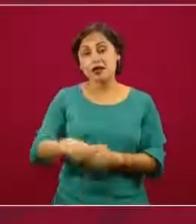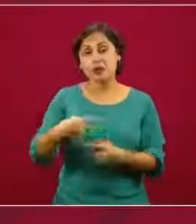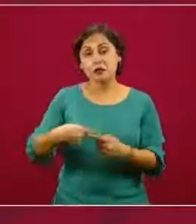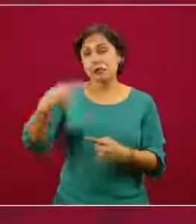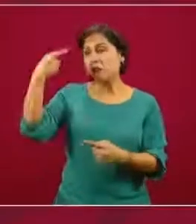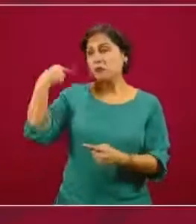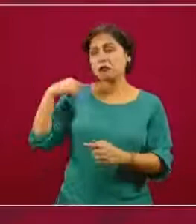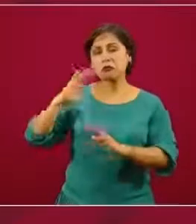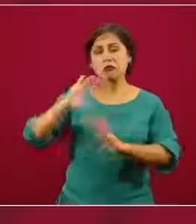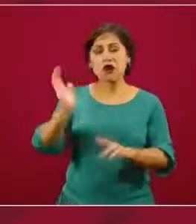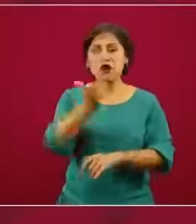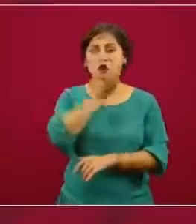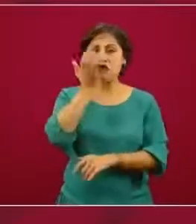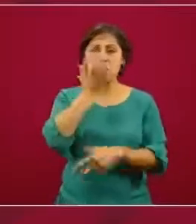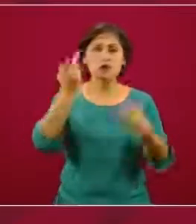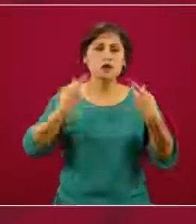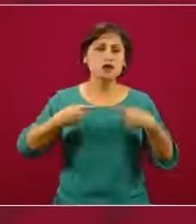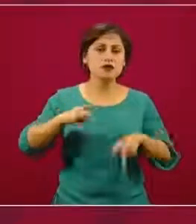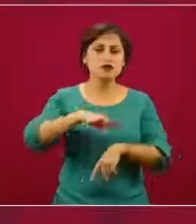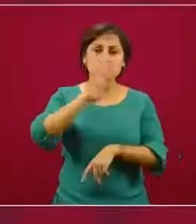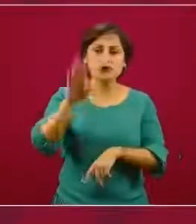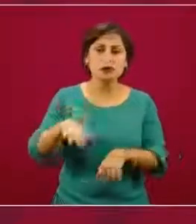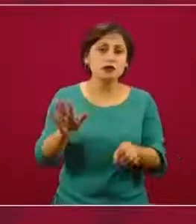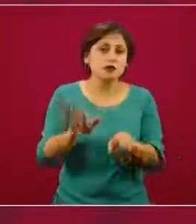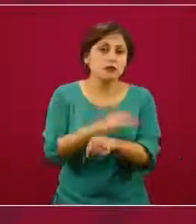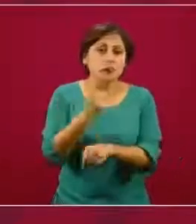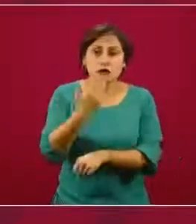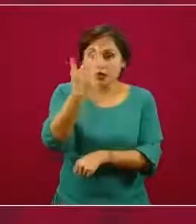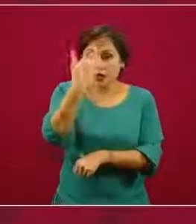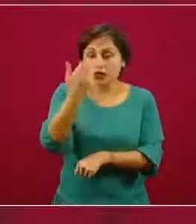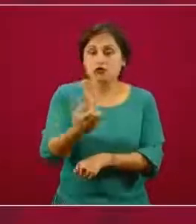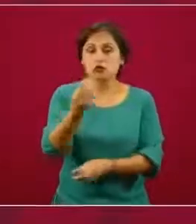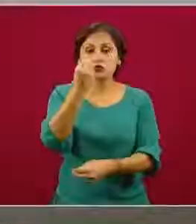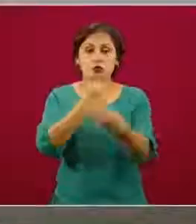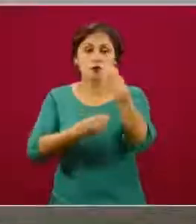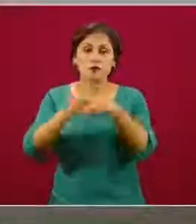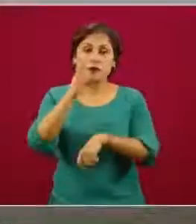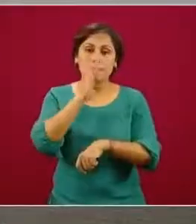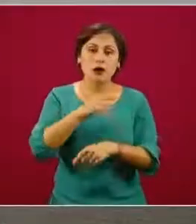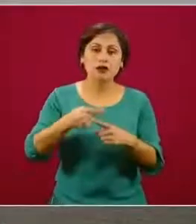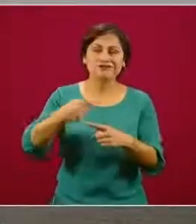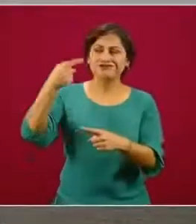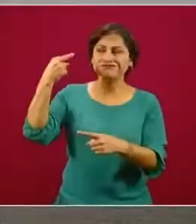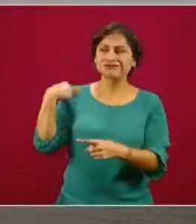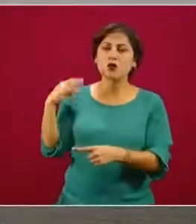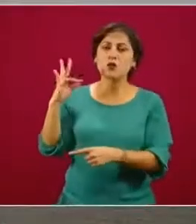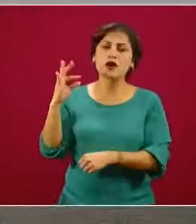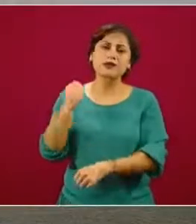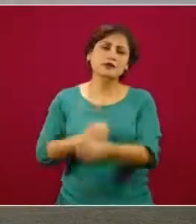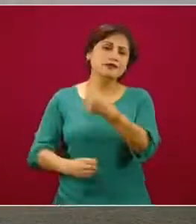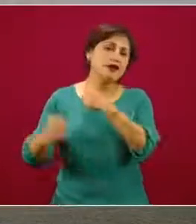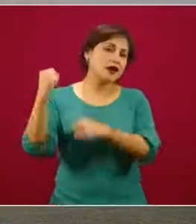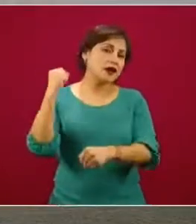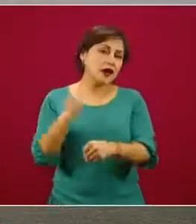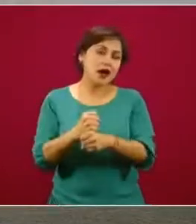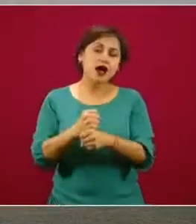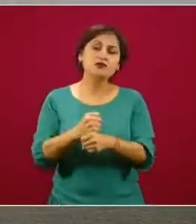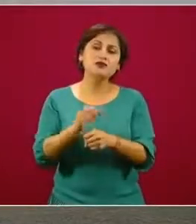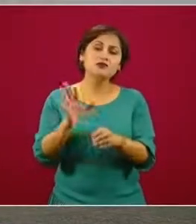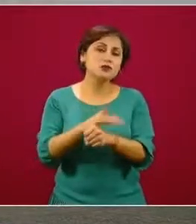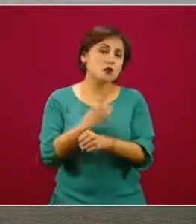son asociadas con una mala alimentación, son producto de casi 4 décadas de tener una oferta